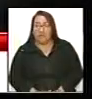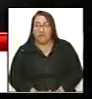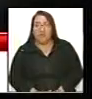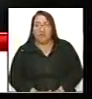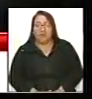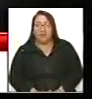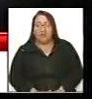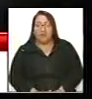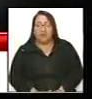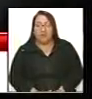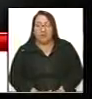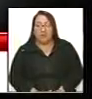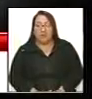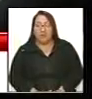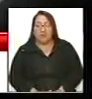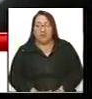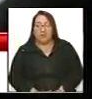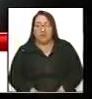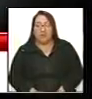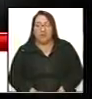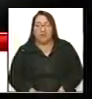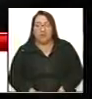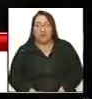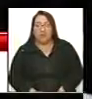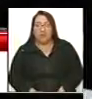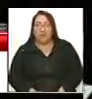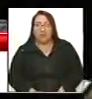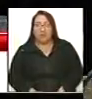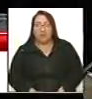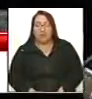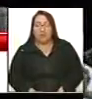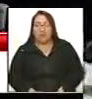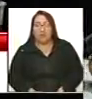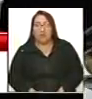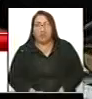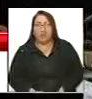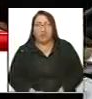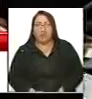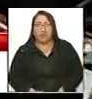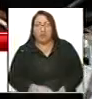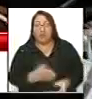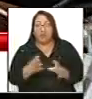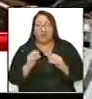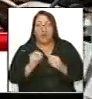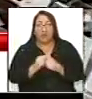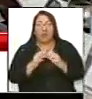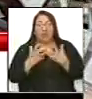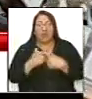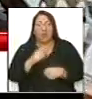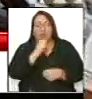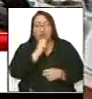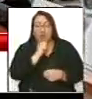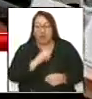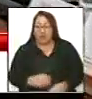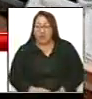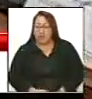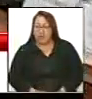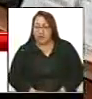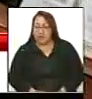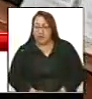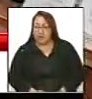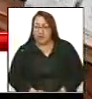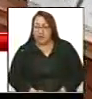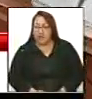Muchas gracias, doctora. Vamos a pasar a los comentarios y propuestas de los representantes del sector privado. En primer lugar, tenemos